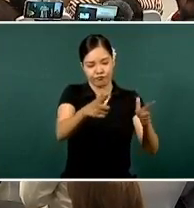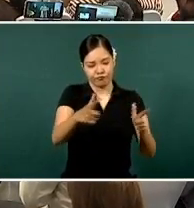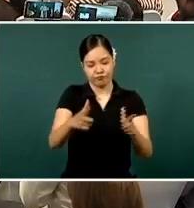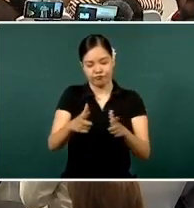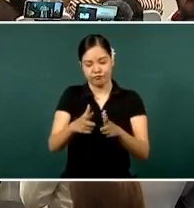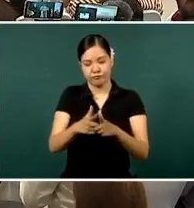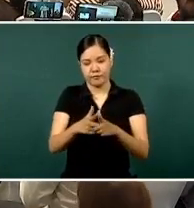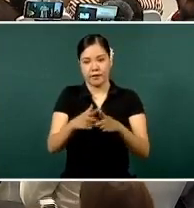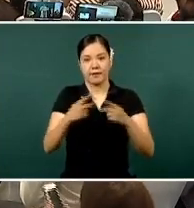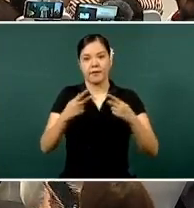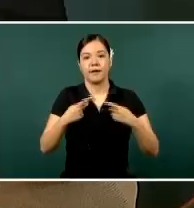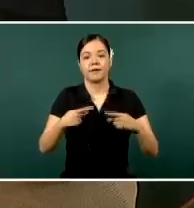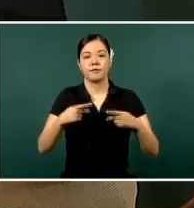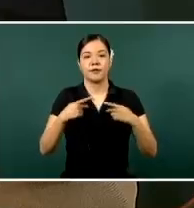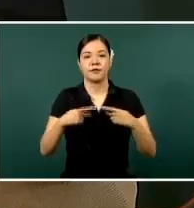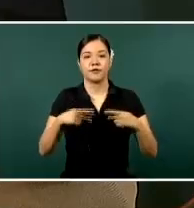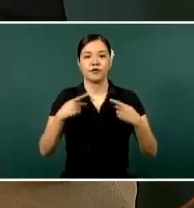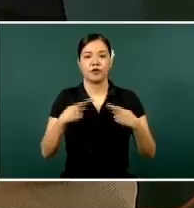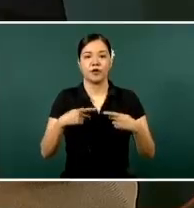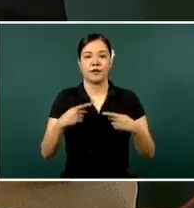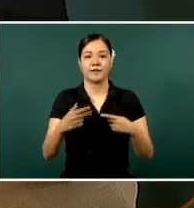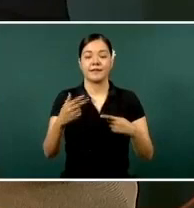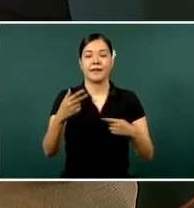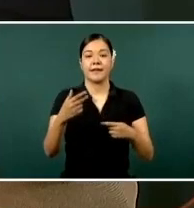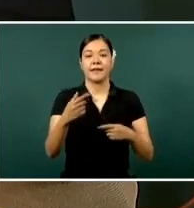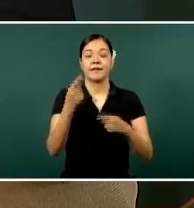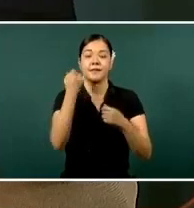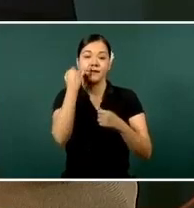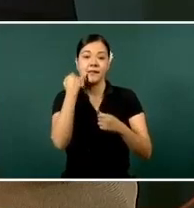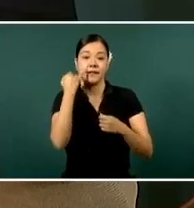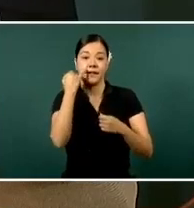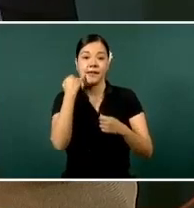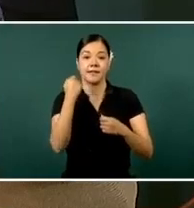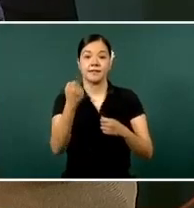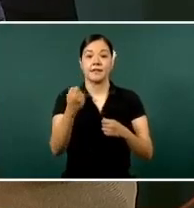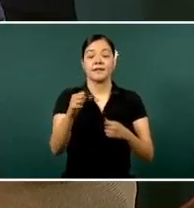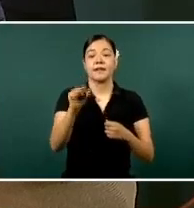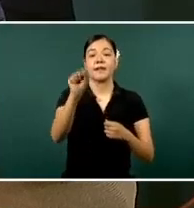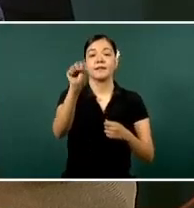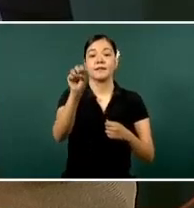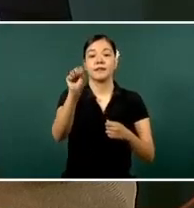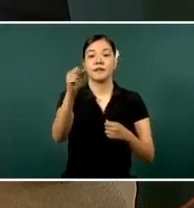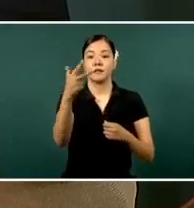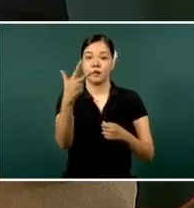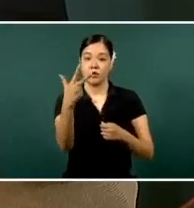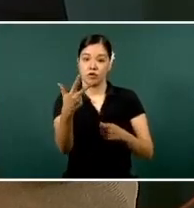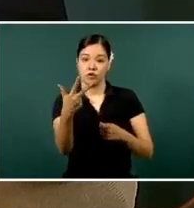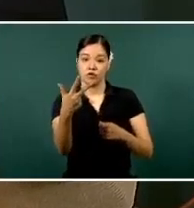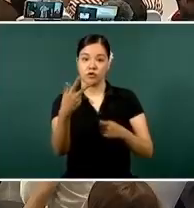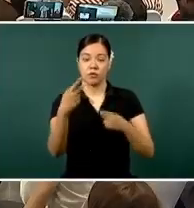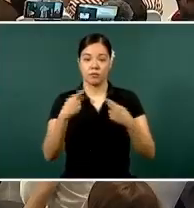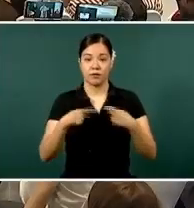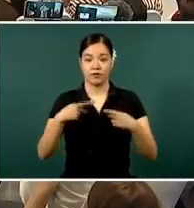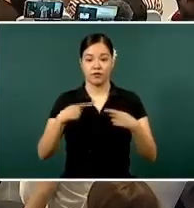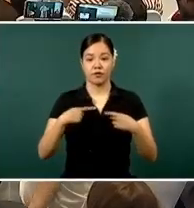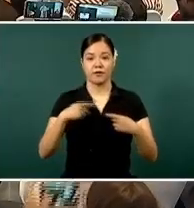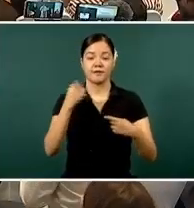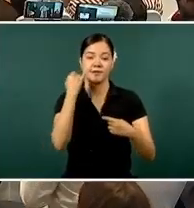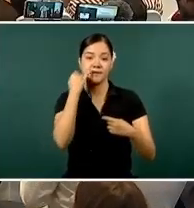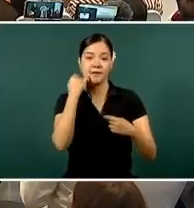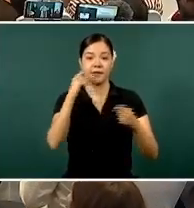de los 68 pueblos indígenas y el pueblo afromexicano de nuestro país, que